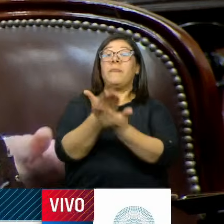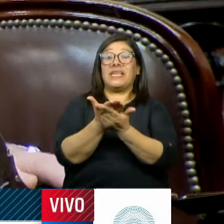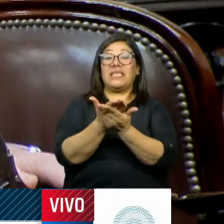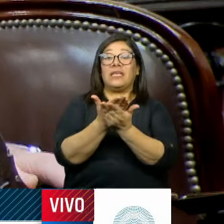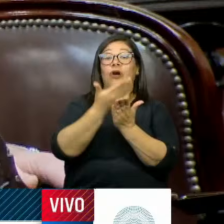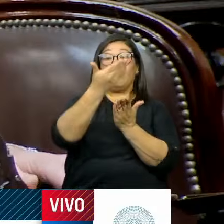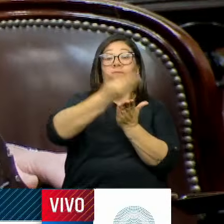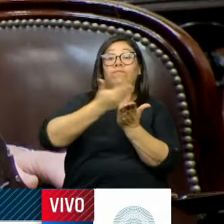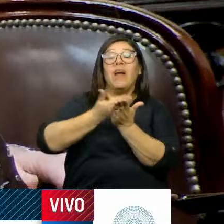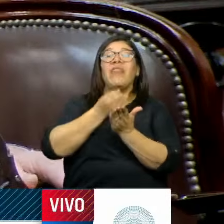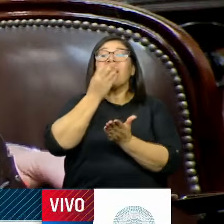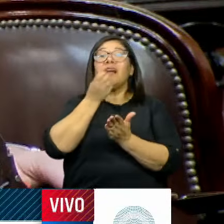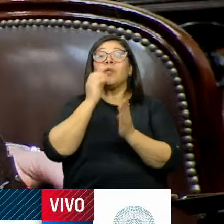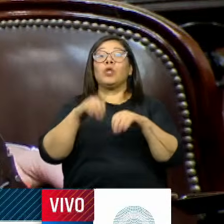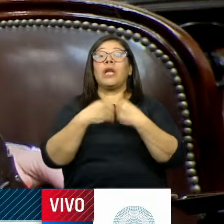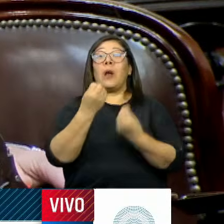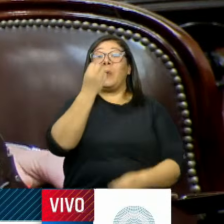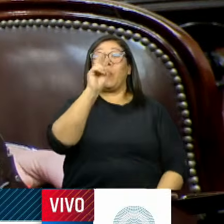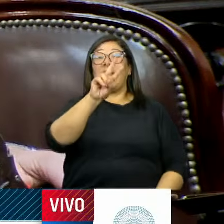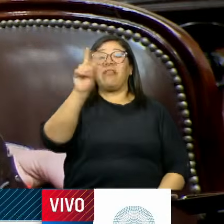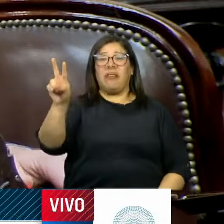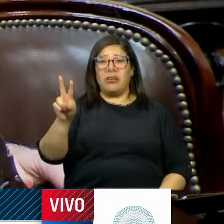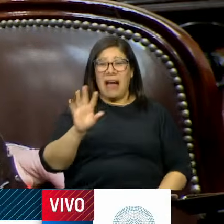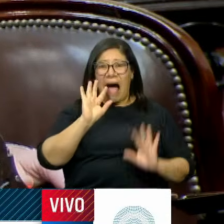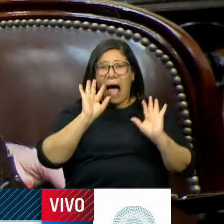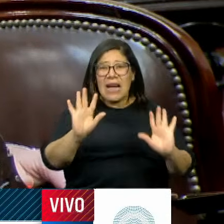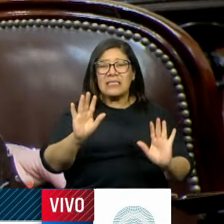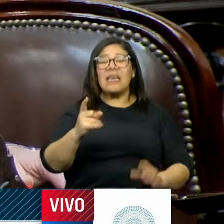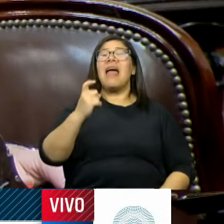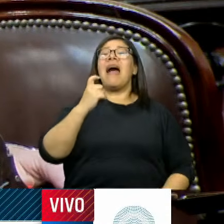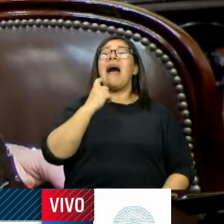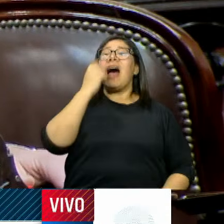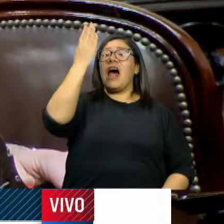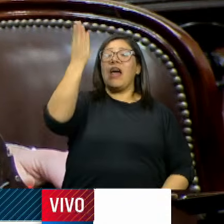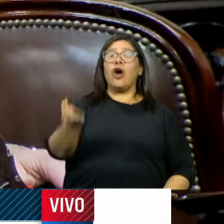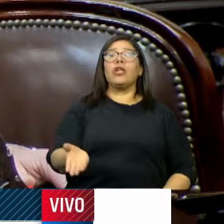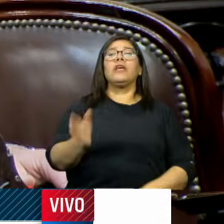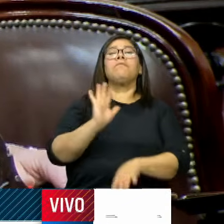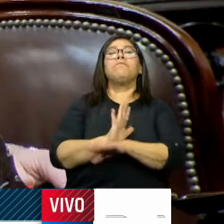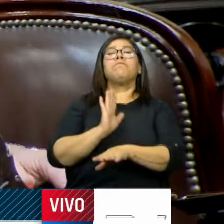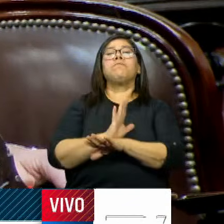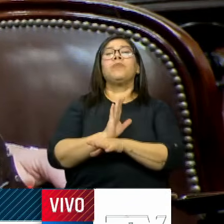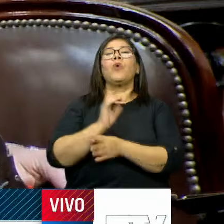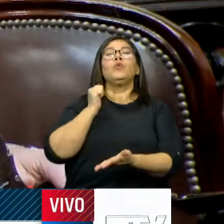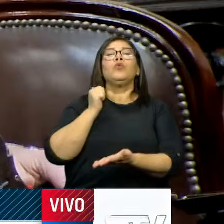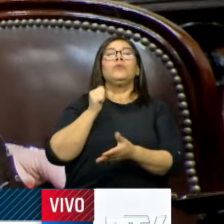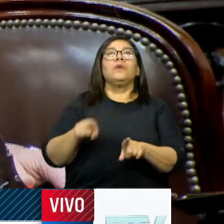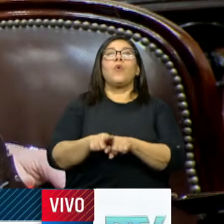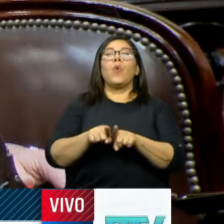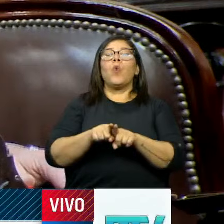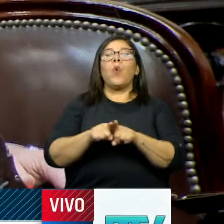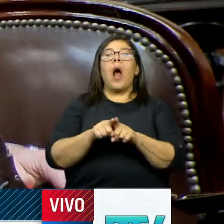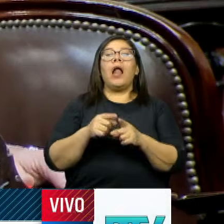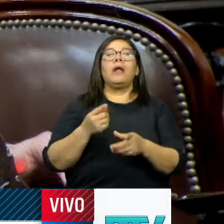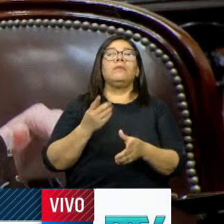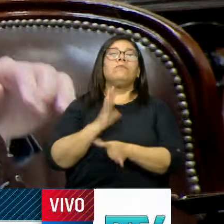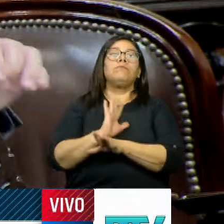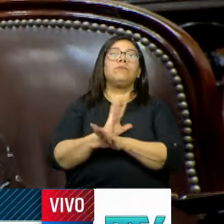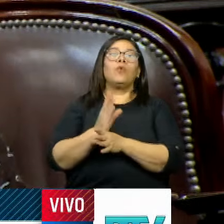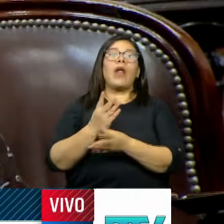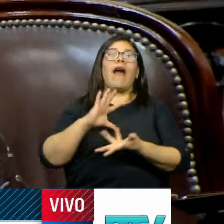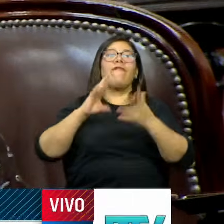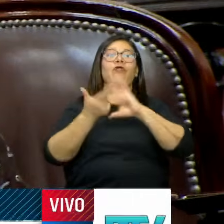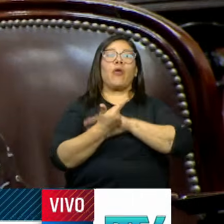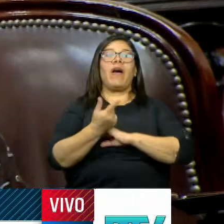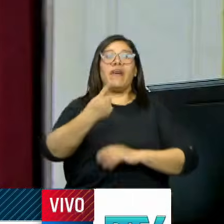Pero ¿saben qué? Quédenselo a Adorni, que es el símbolo de lo que vinieron a hacer. acomodarse y llevarse privilegios ustedes.